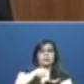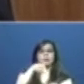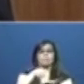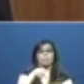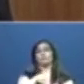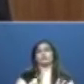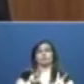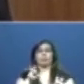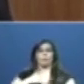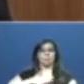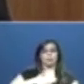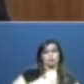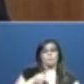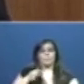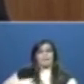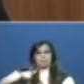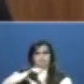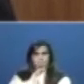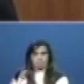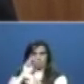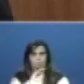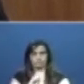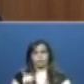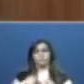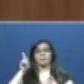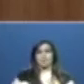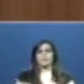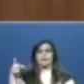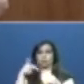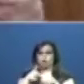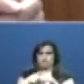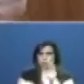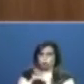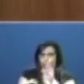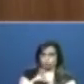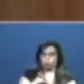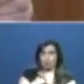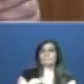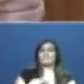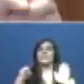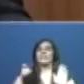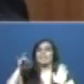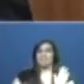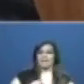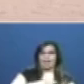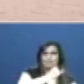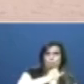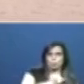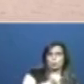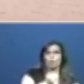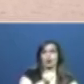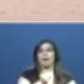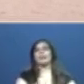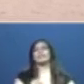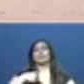nuevos medioambientales mantenemos el impuesto sobre hidrocarburos del que están exentos los gasóleos agrícolas y domésticos y del que